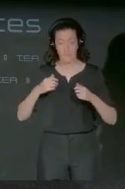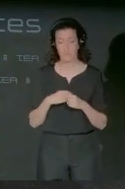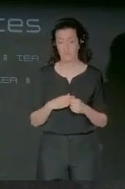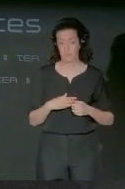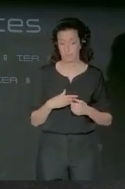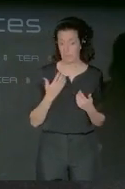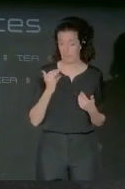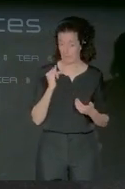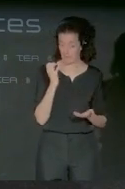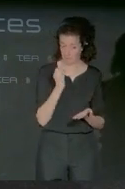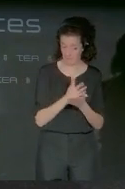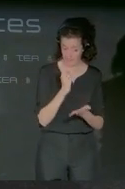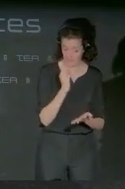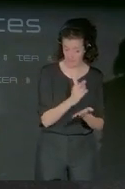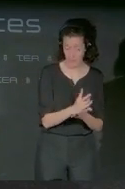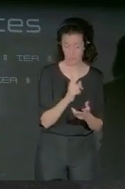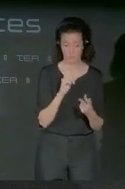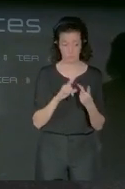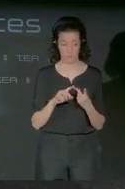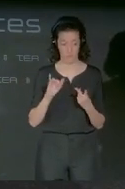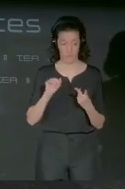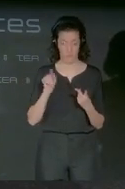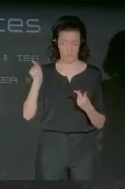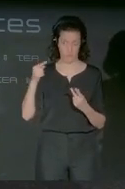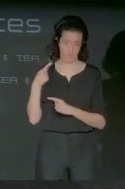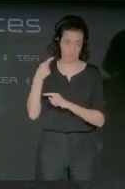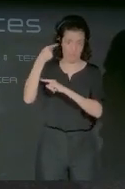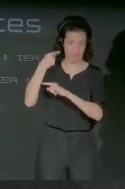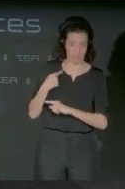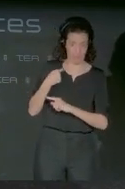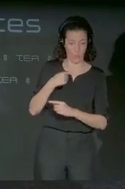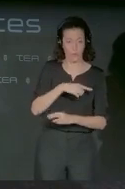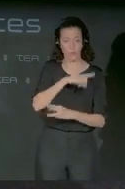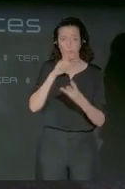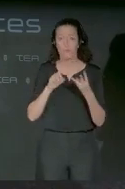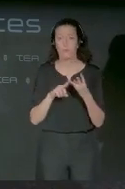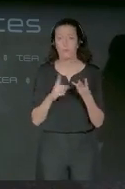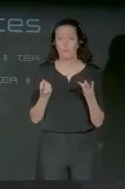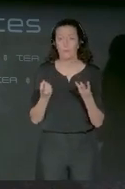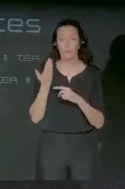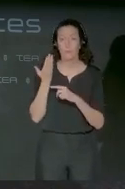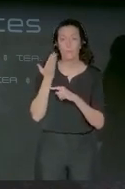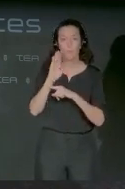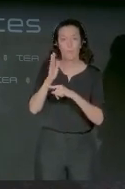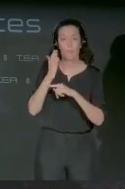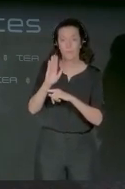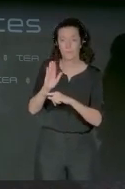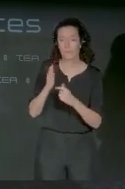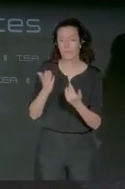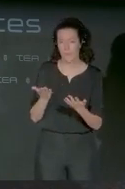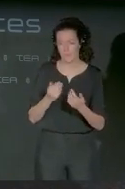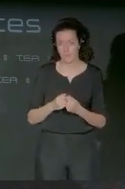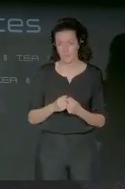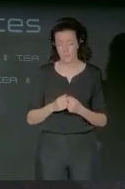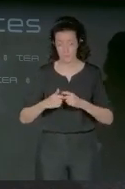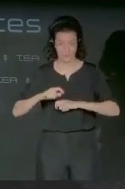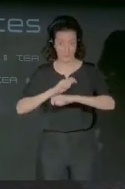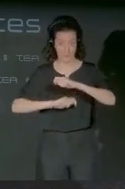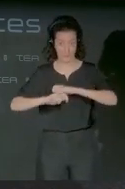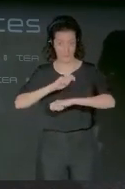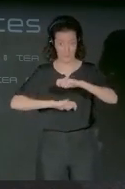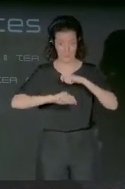Planteen ustedes sus propuestas. ¿Cuáles serían las demandas que desde las asociaciones se tiene para